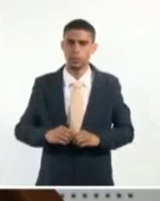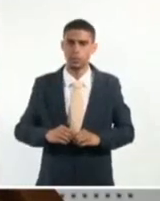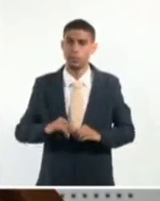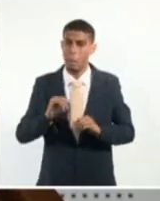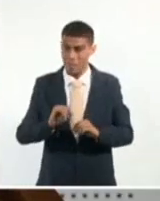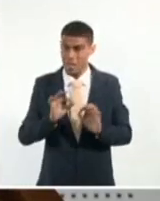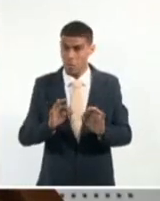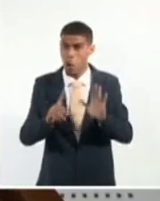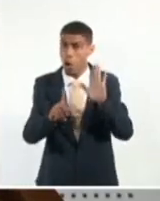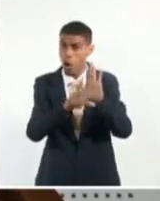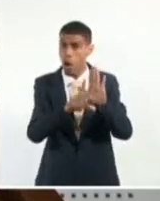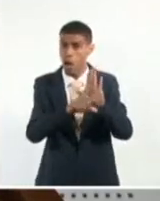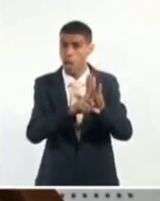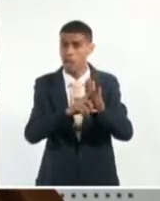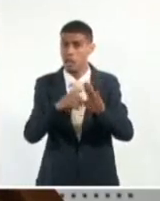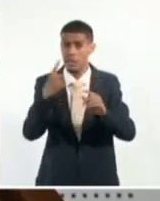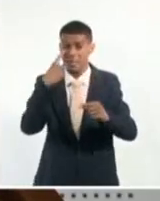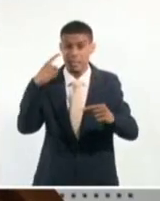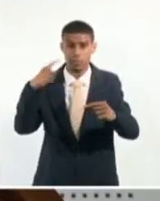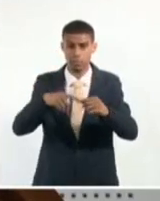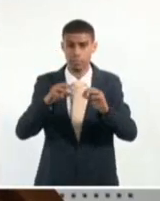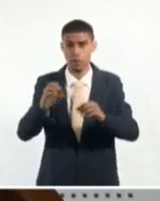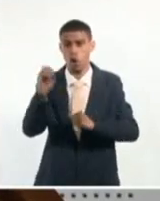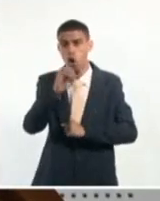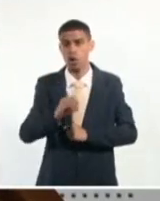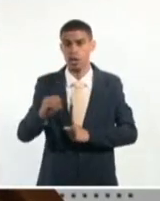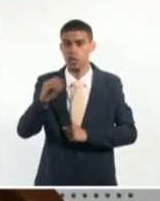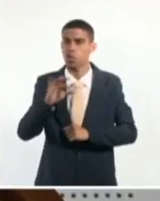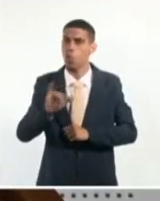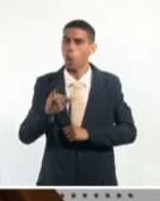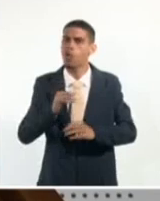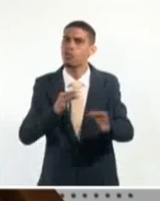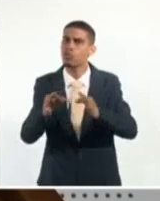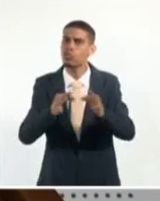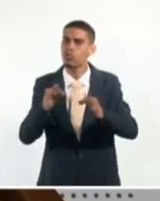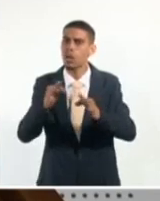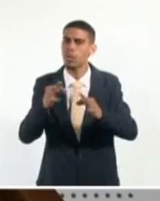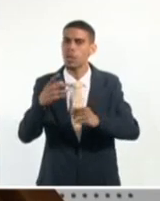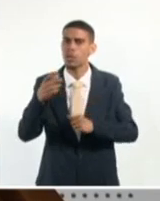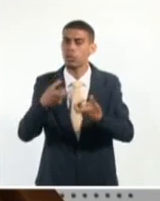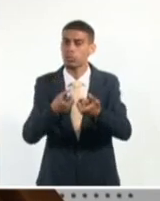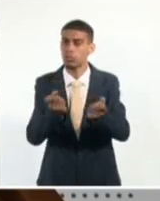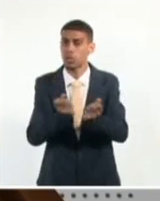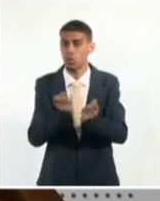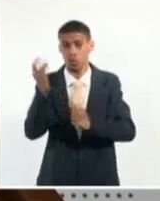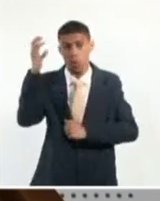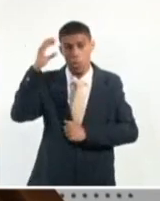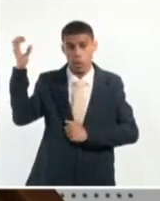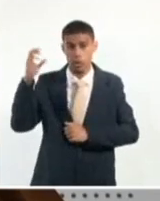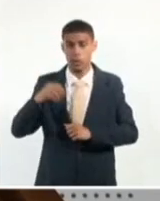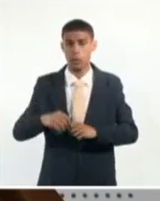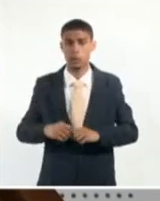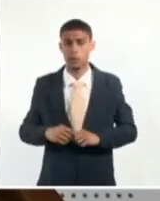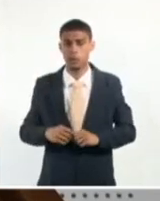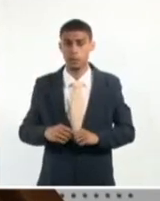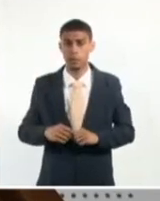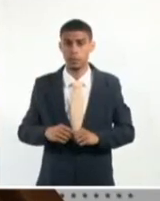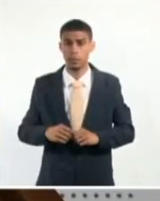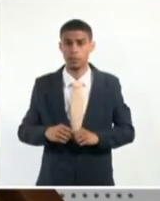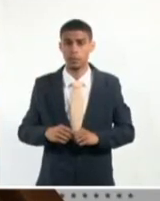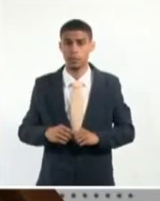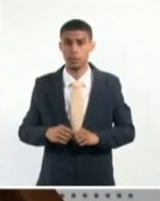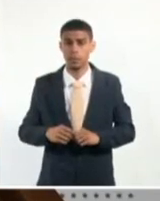leyes fundamentales de la organización y funcionamiento del Estado y el gobierno, el desarrollo de la amplia y